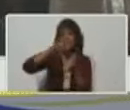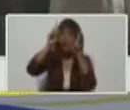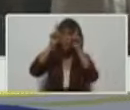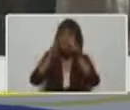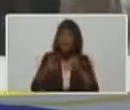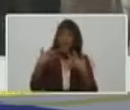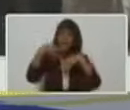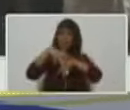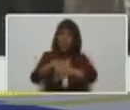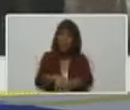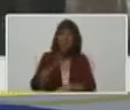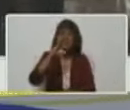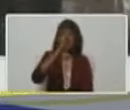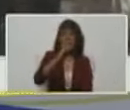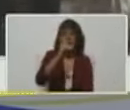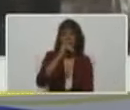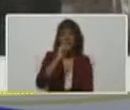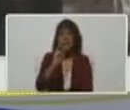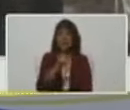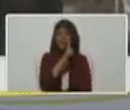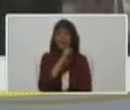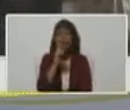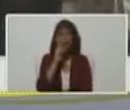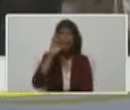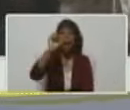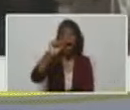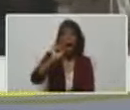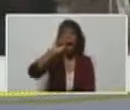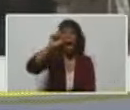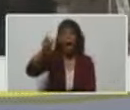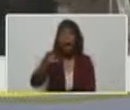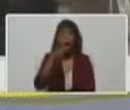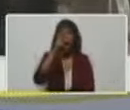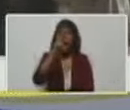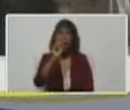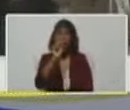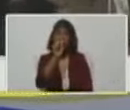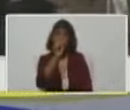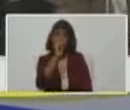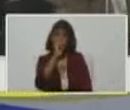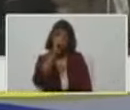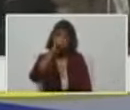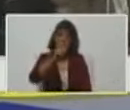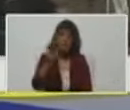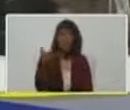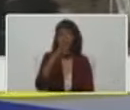Diagnóstico Integral Agustín Codazzi. Adelante, Almiranta.